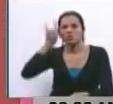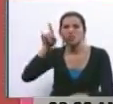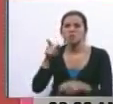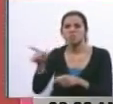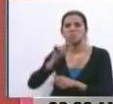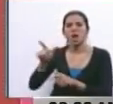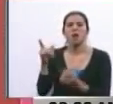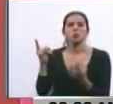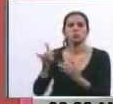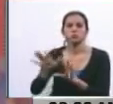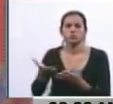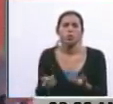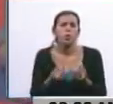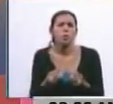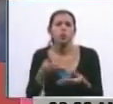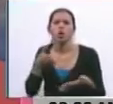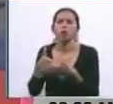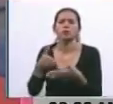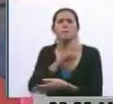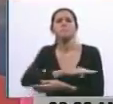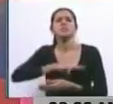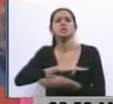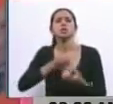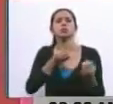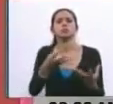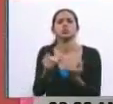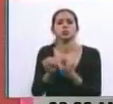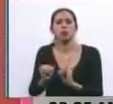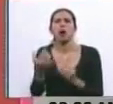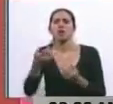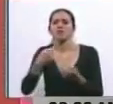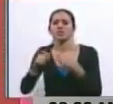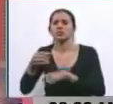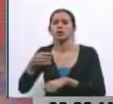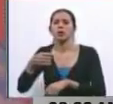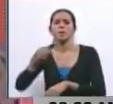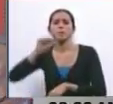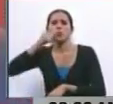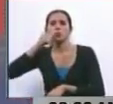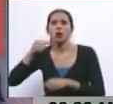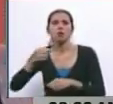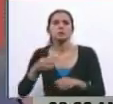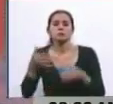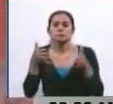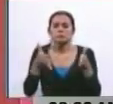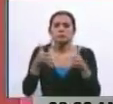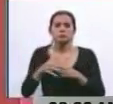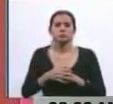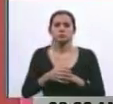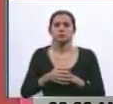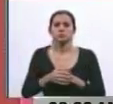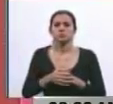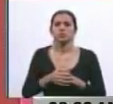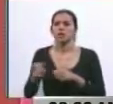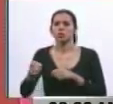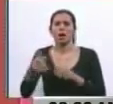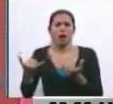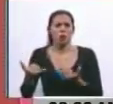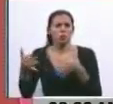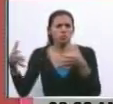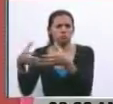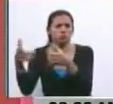en la gran misión abastecimiento soberano? Dice que bueno, que ahora están vendiendo pollo, de que ahora están adoctrinándose para garantizar algún tipo de distribución de comida.